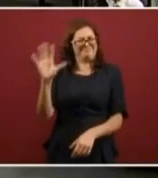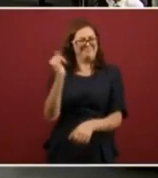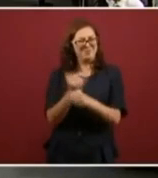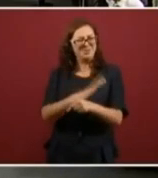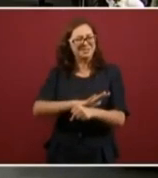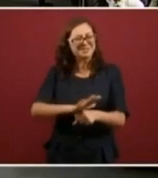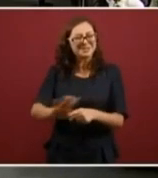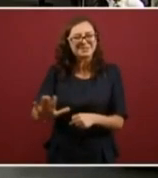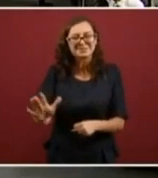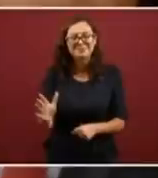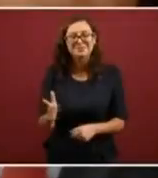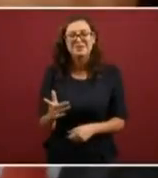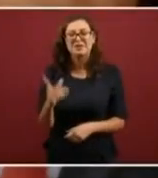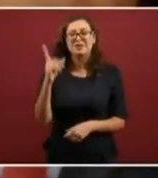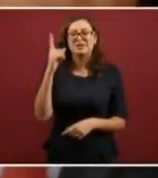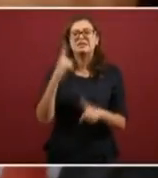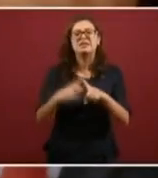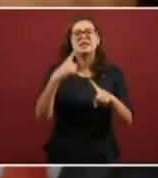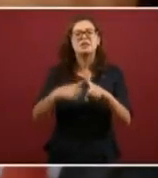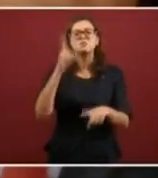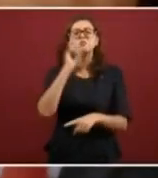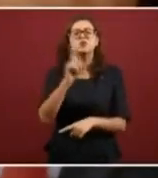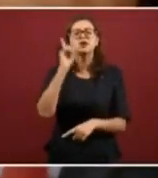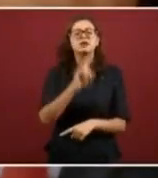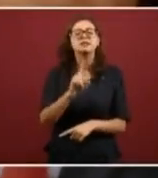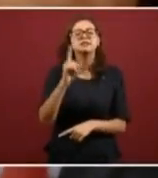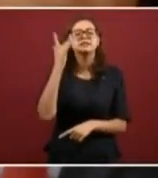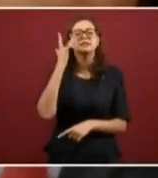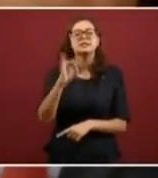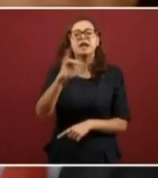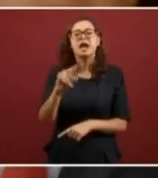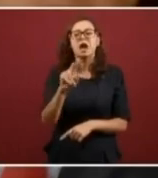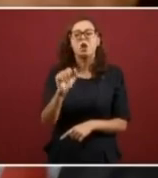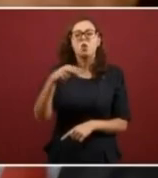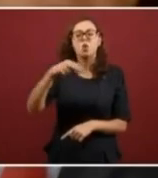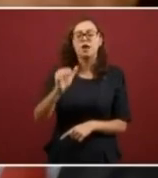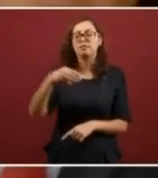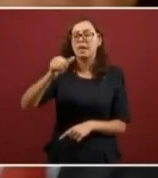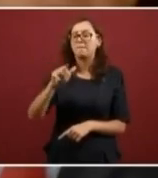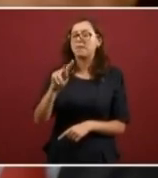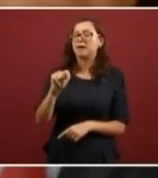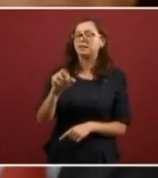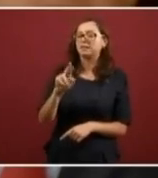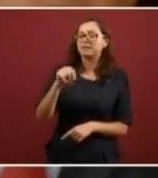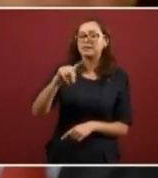es San Juana Martínez, la directora de Notimex.